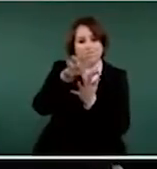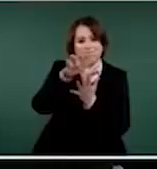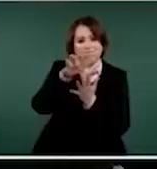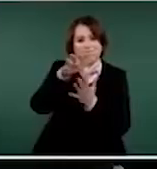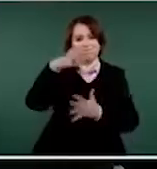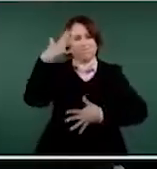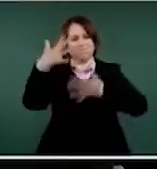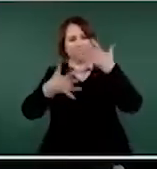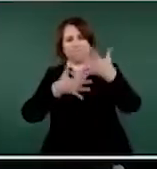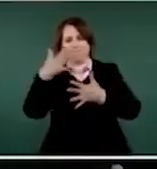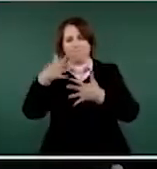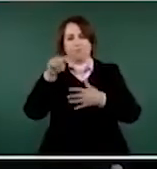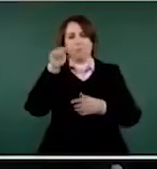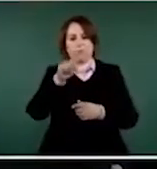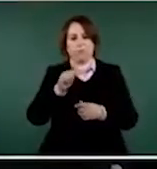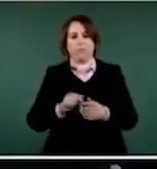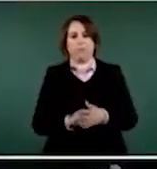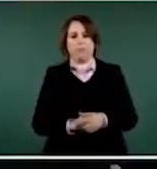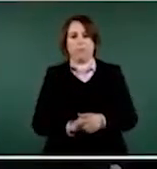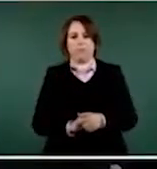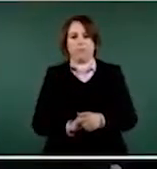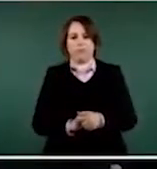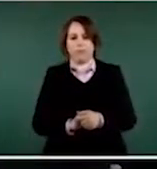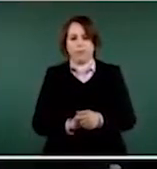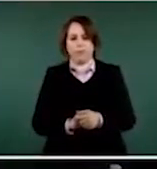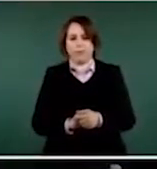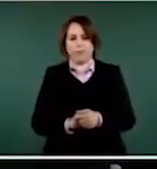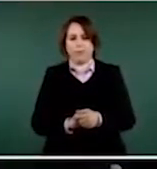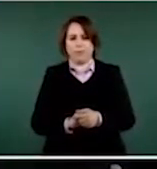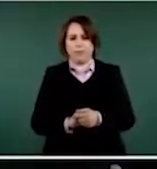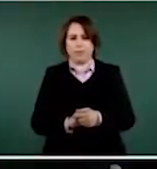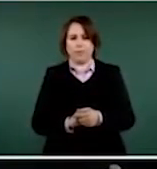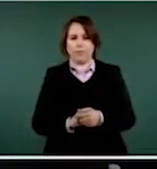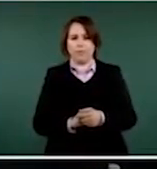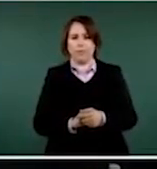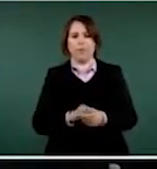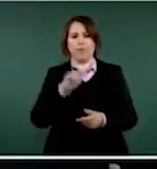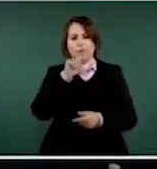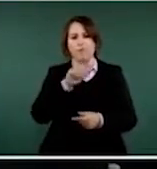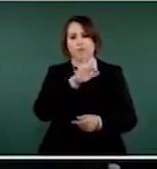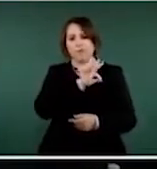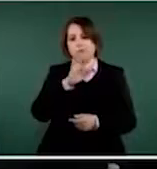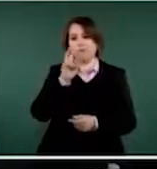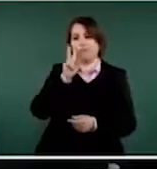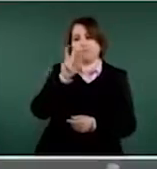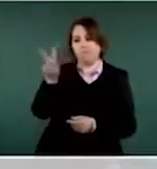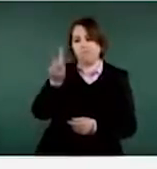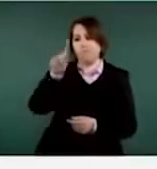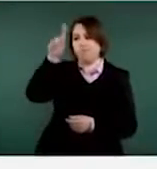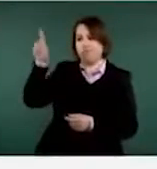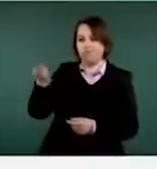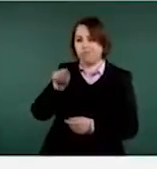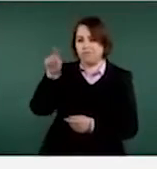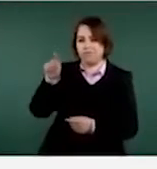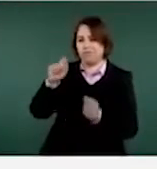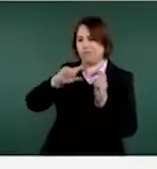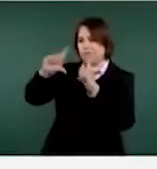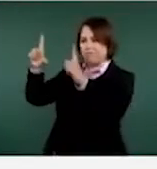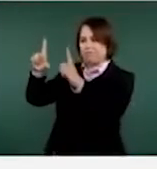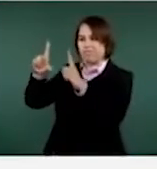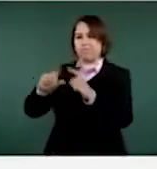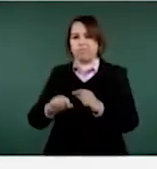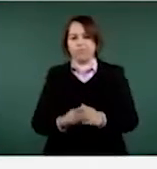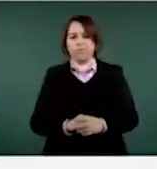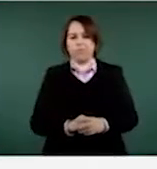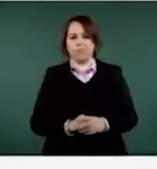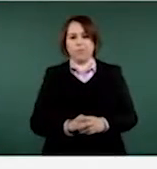obrador explicó que a nivel estatal en chihuahua han ocurrido dos mil 150 homicidios dolosos de los cuales